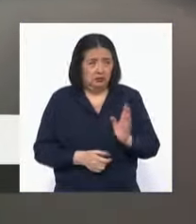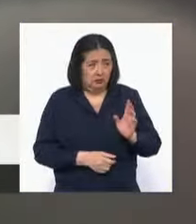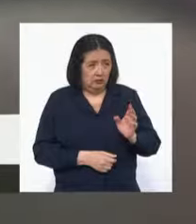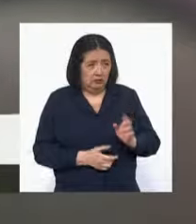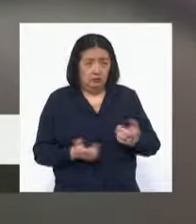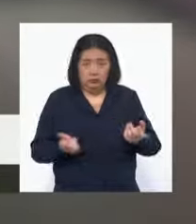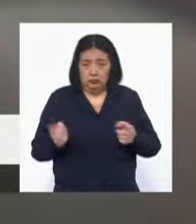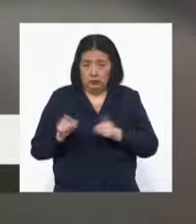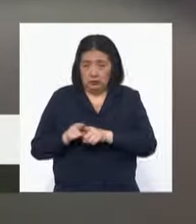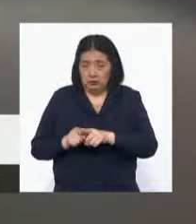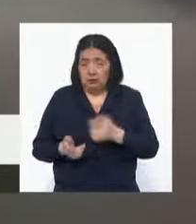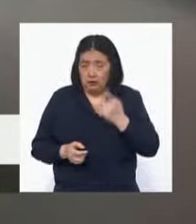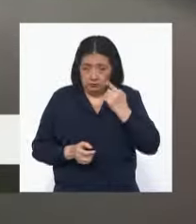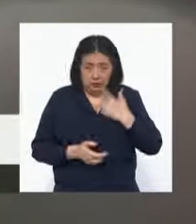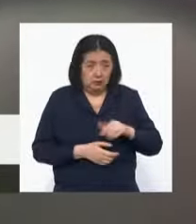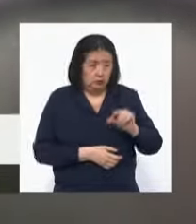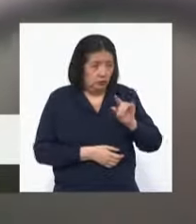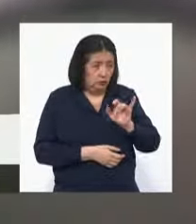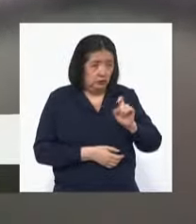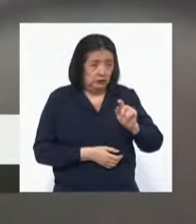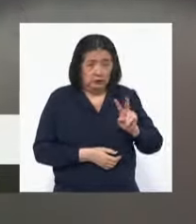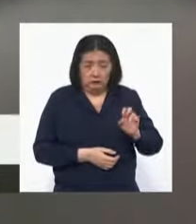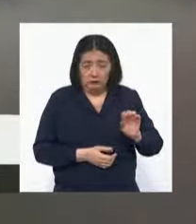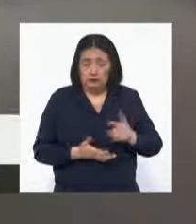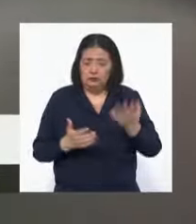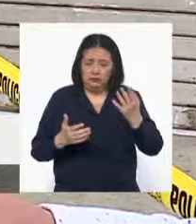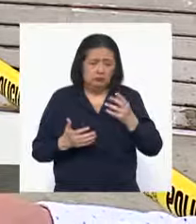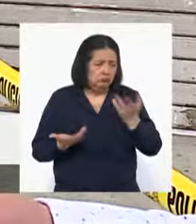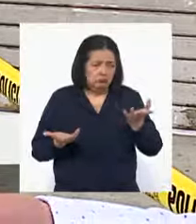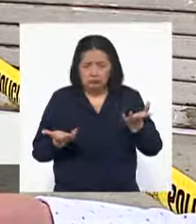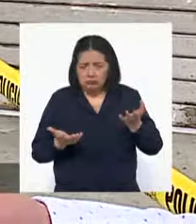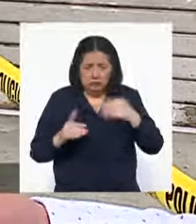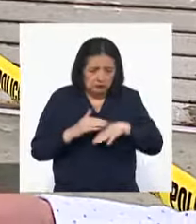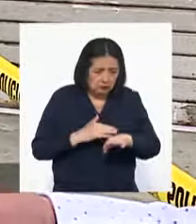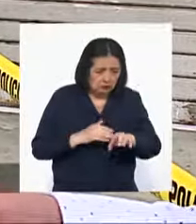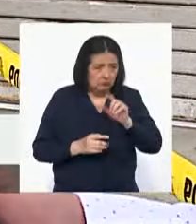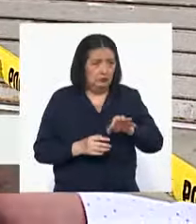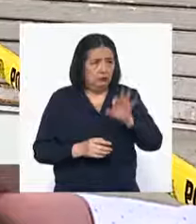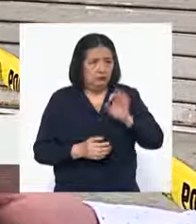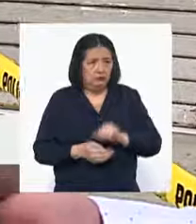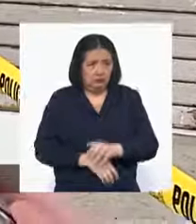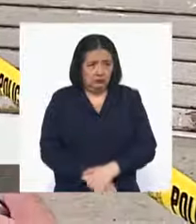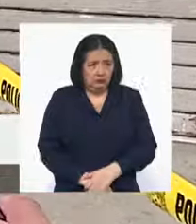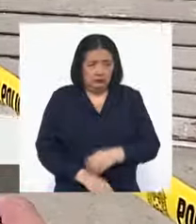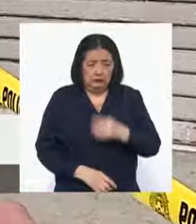su pareja, Gustavo, quien encontró a la víctima dentro del local. Usted ahogado.